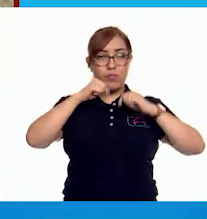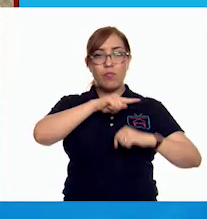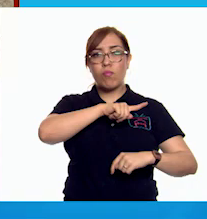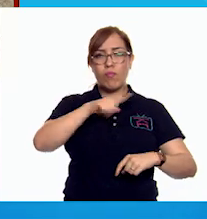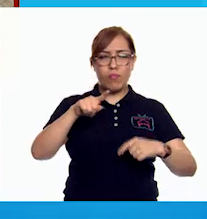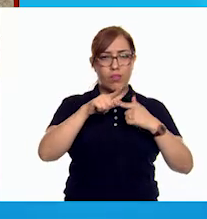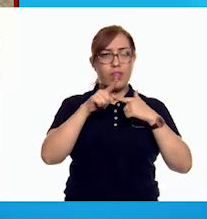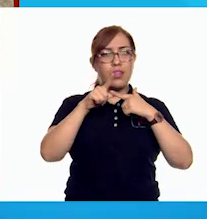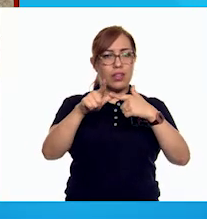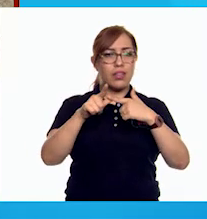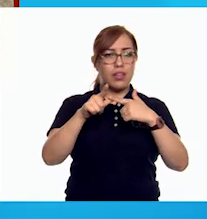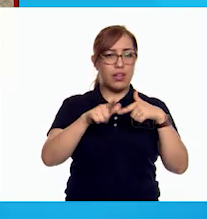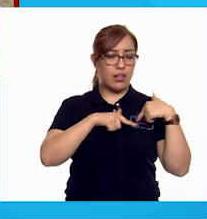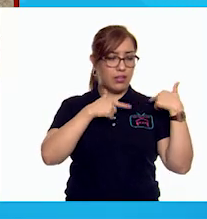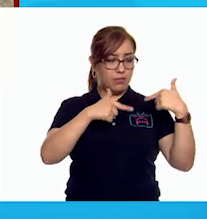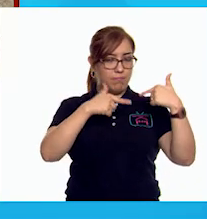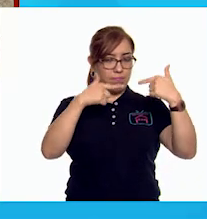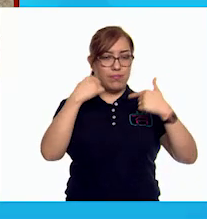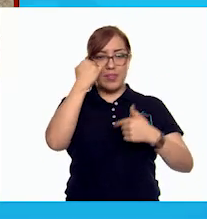la idioma.